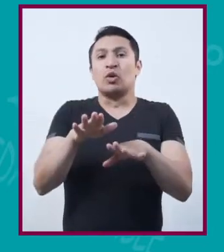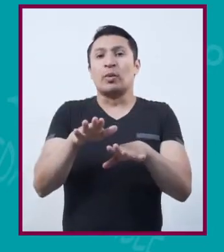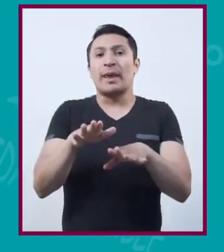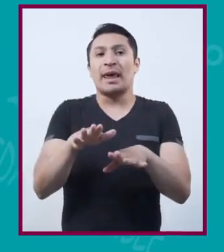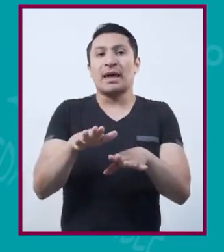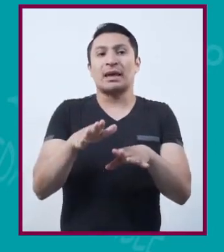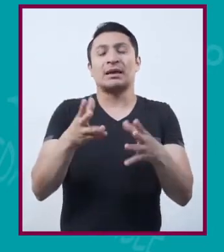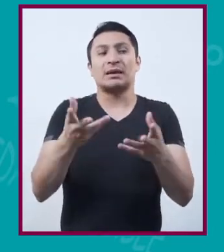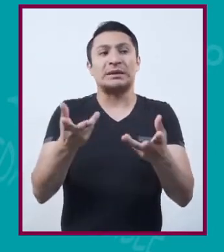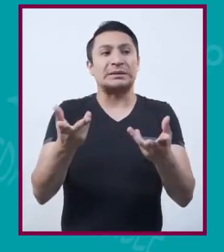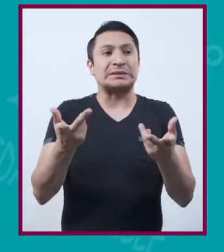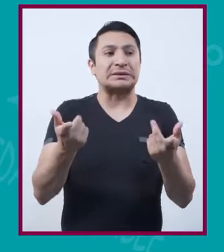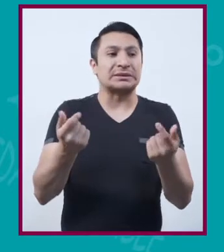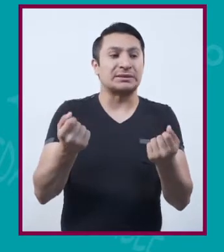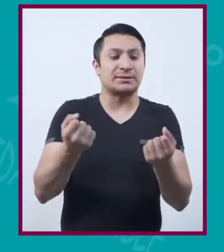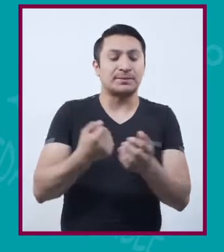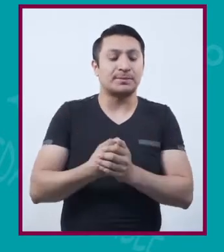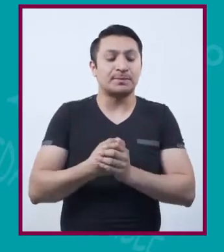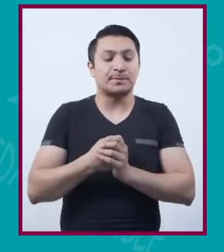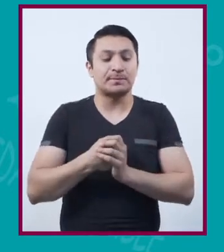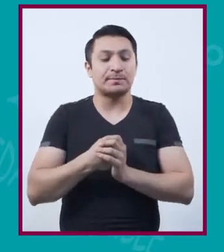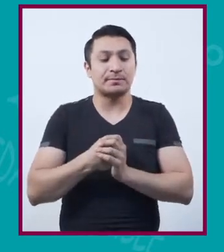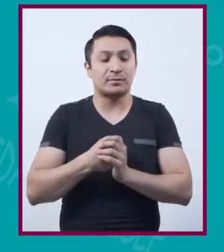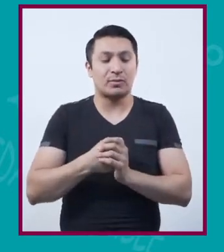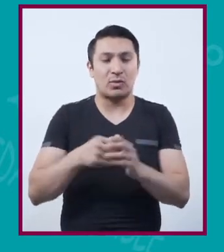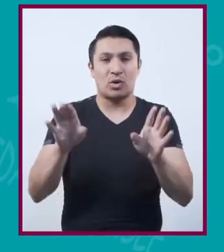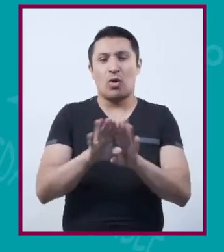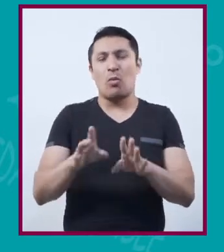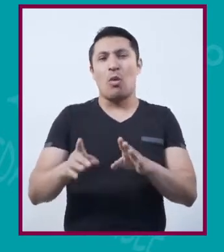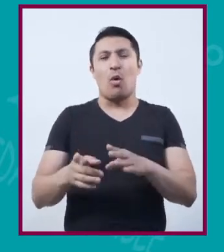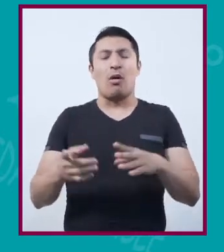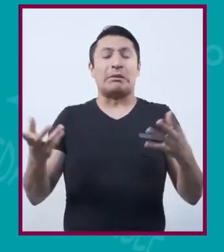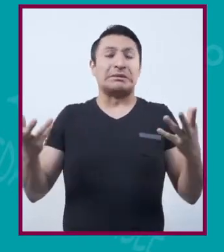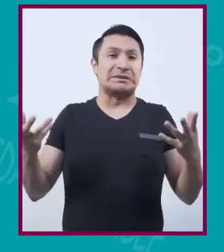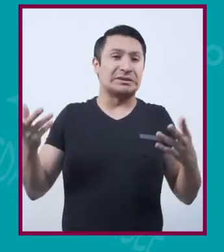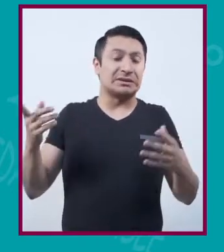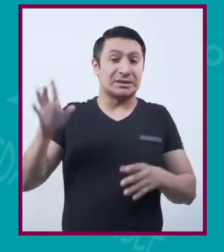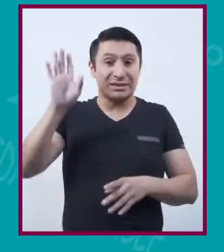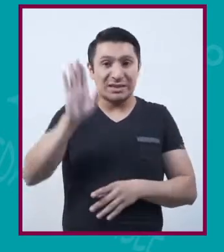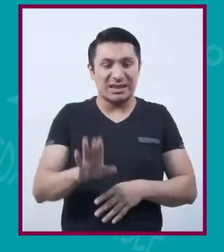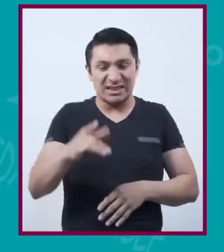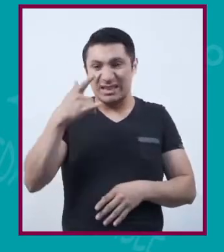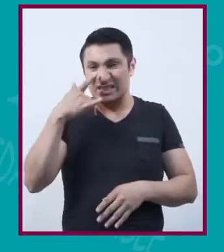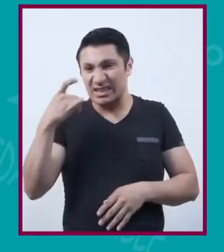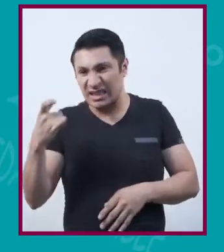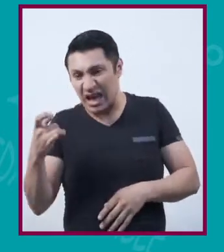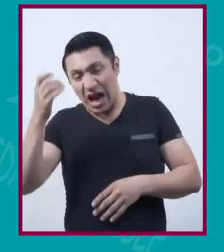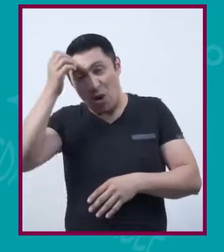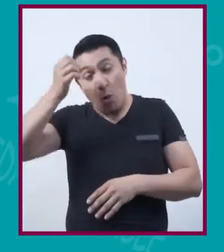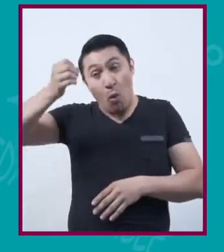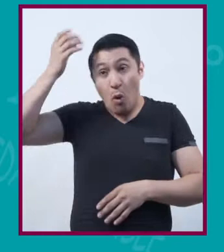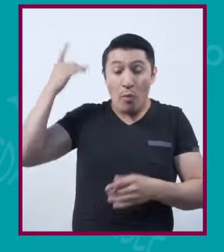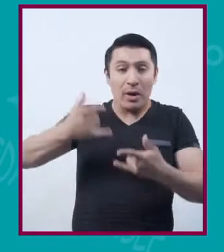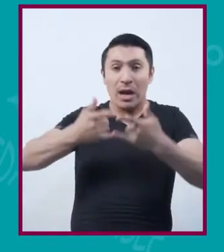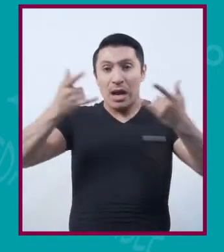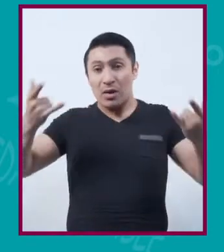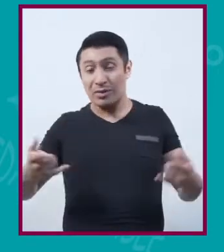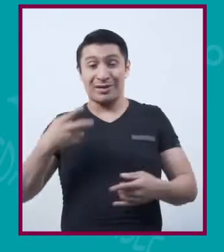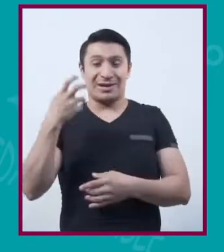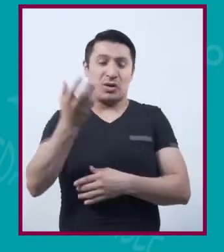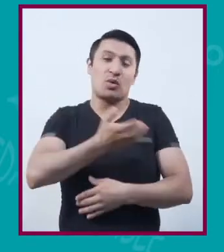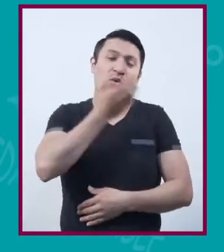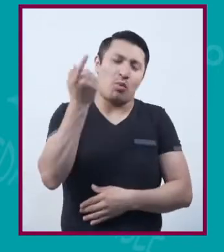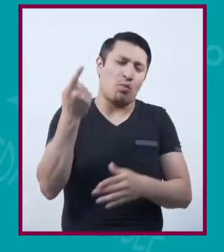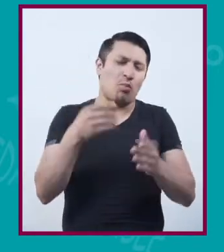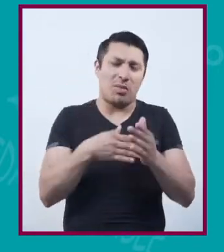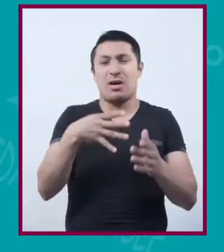sobre aquello que por haber sido traumático se había olvidado. Esto fue muy común